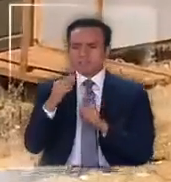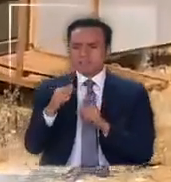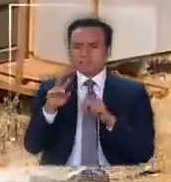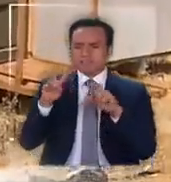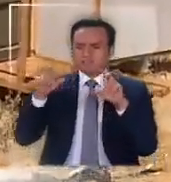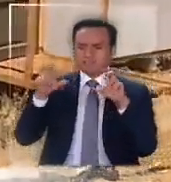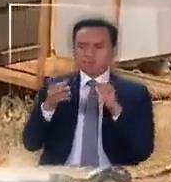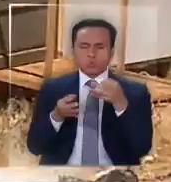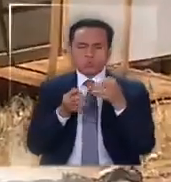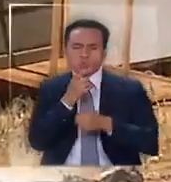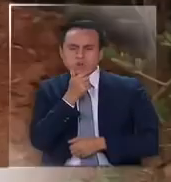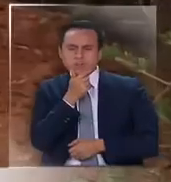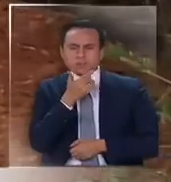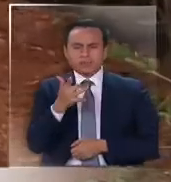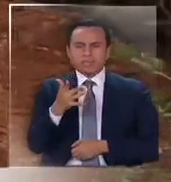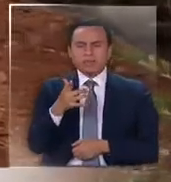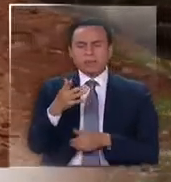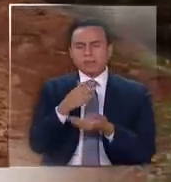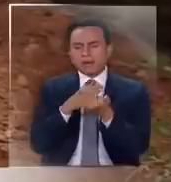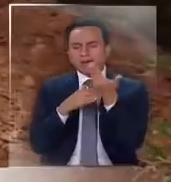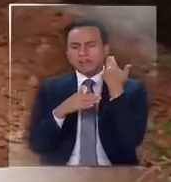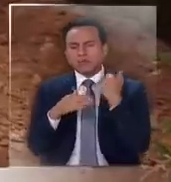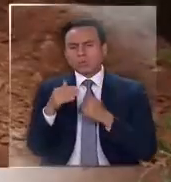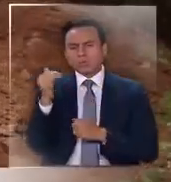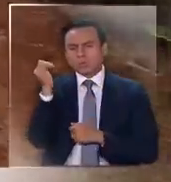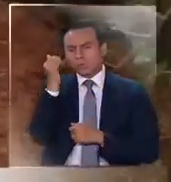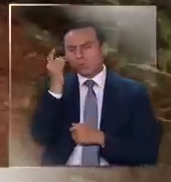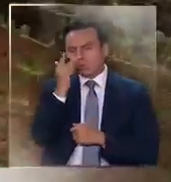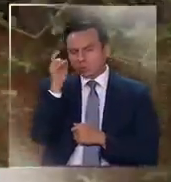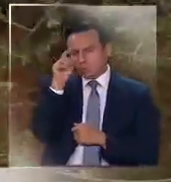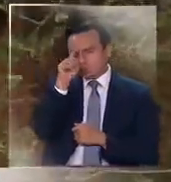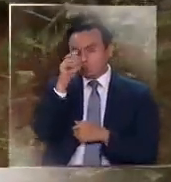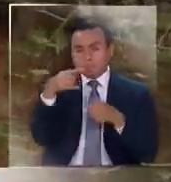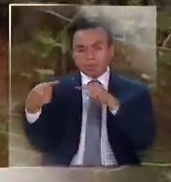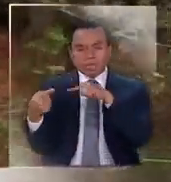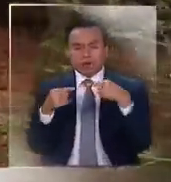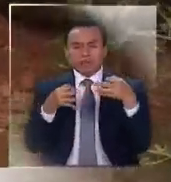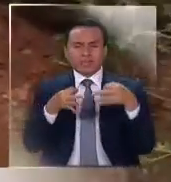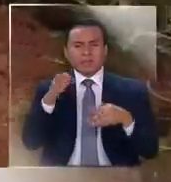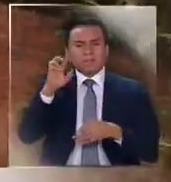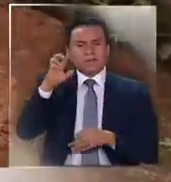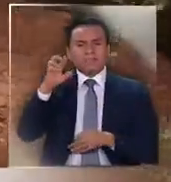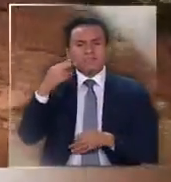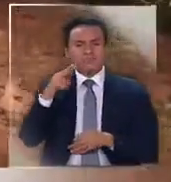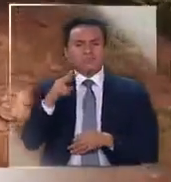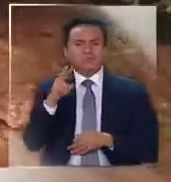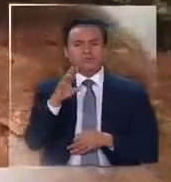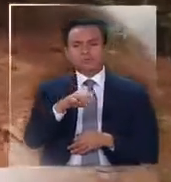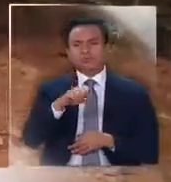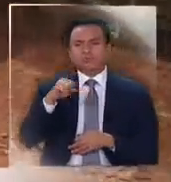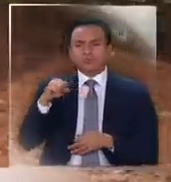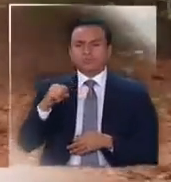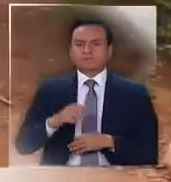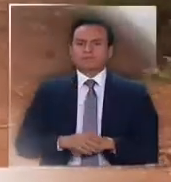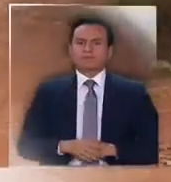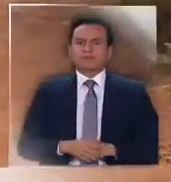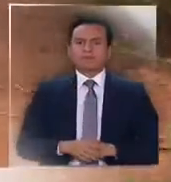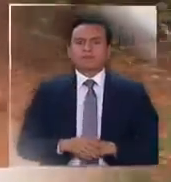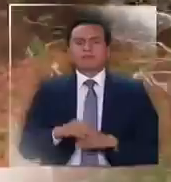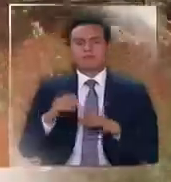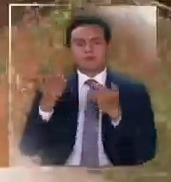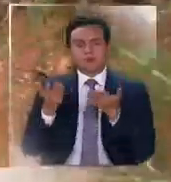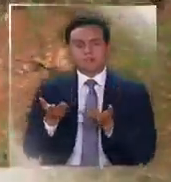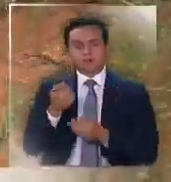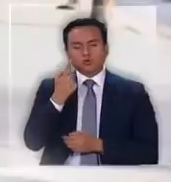puesta en tela de juicio por un pasado crudo, con una pelea judicial del padre por su custodia. Esta parte ha